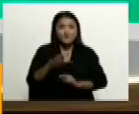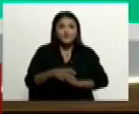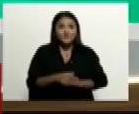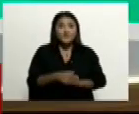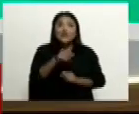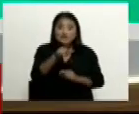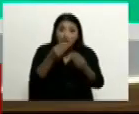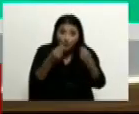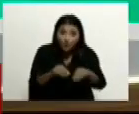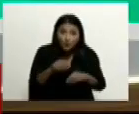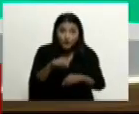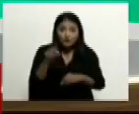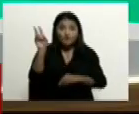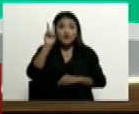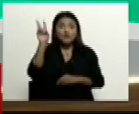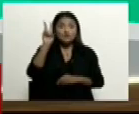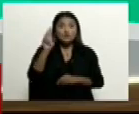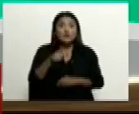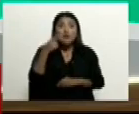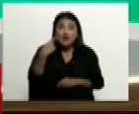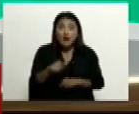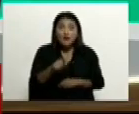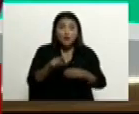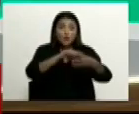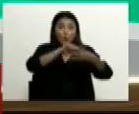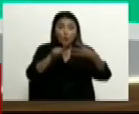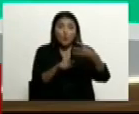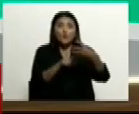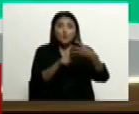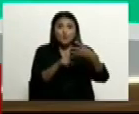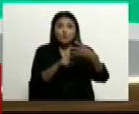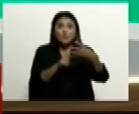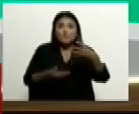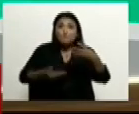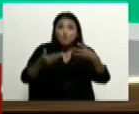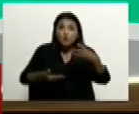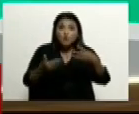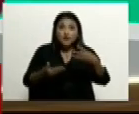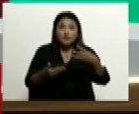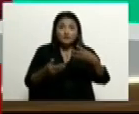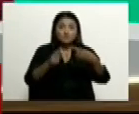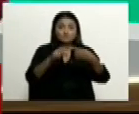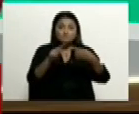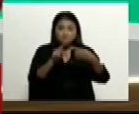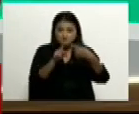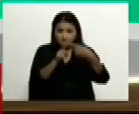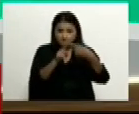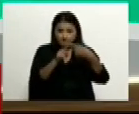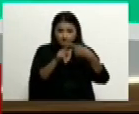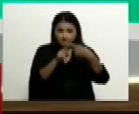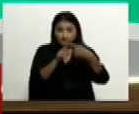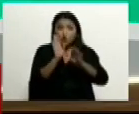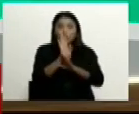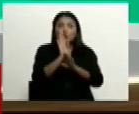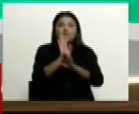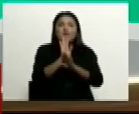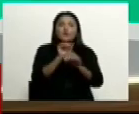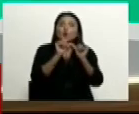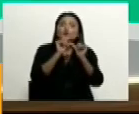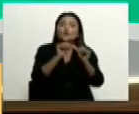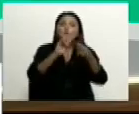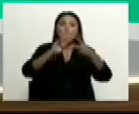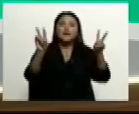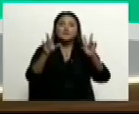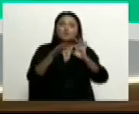Ese consenso de Venezuela tiene cuatro componentes fundamentales. Primero, defender la paz,